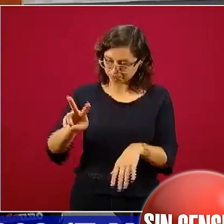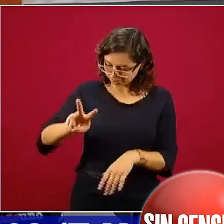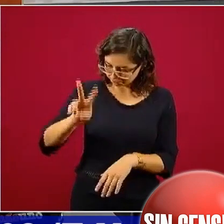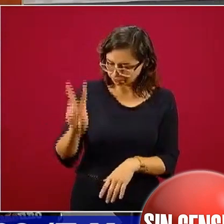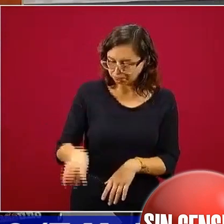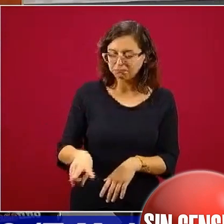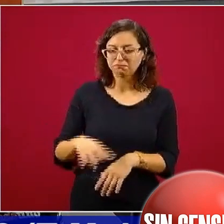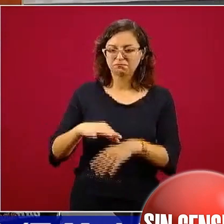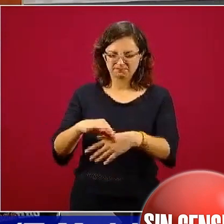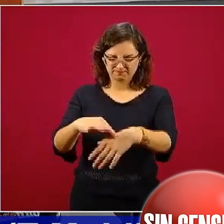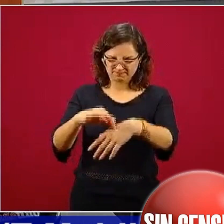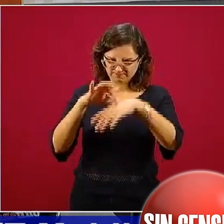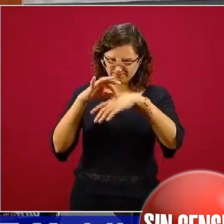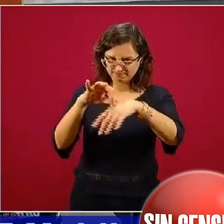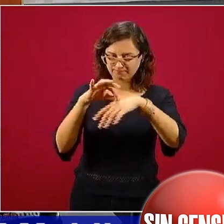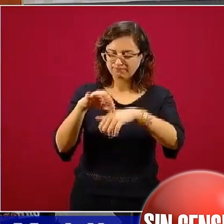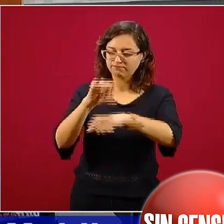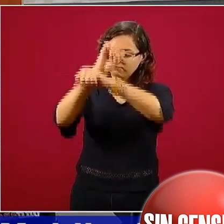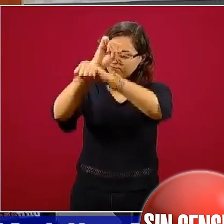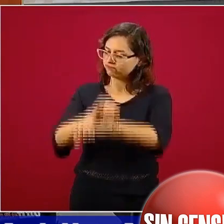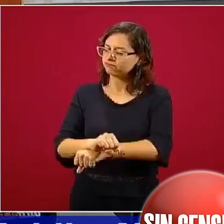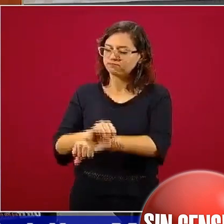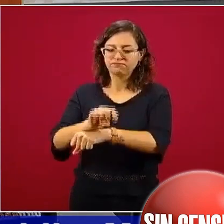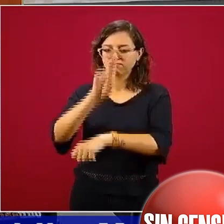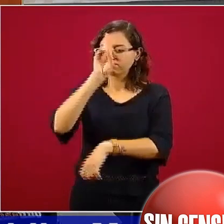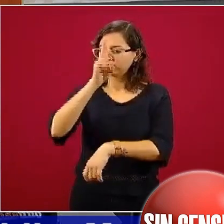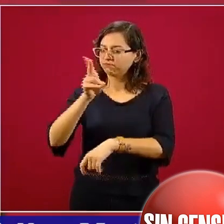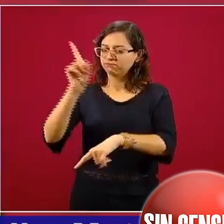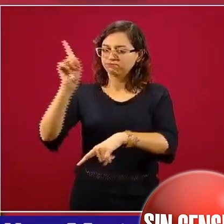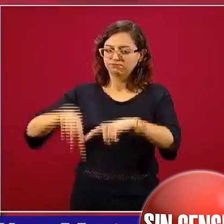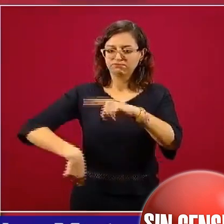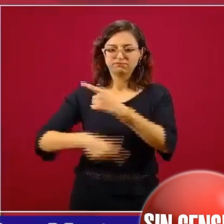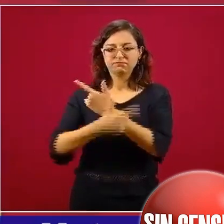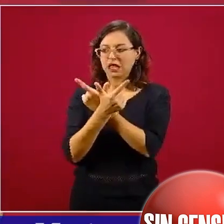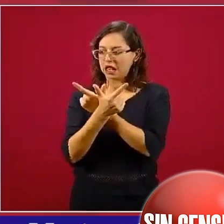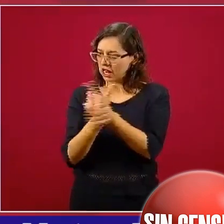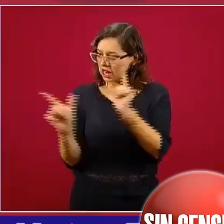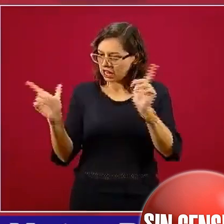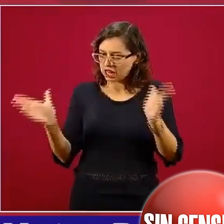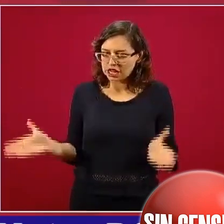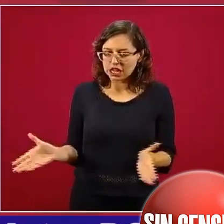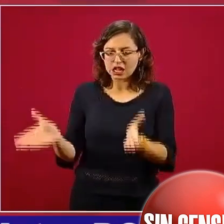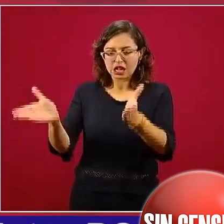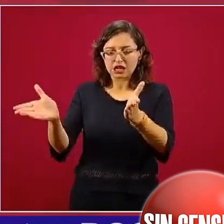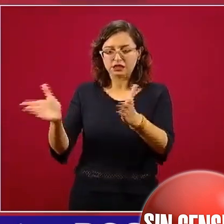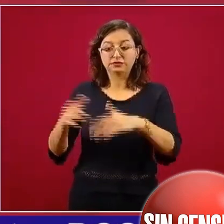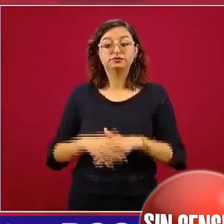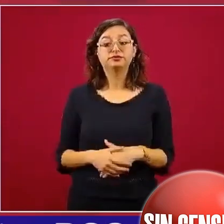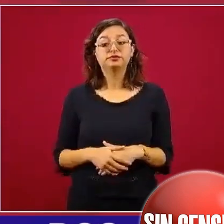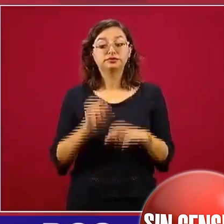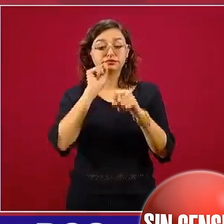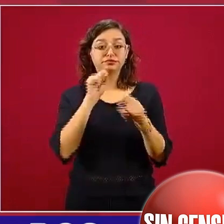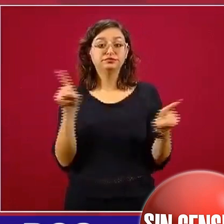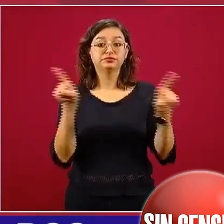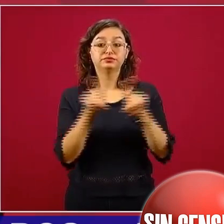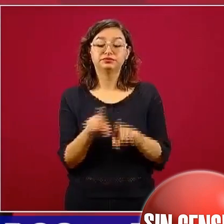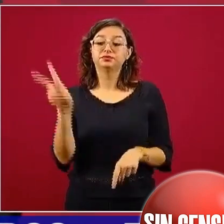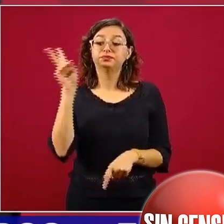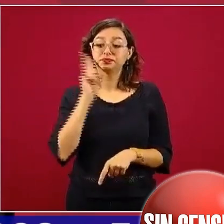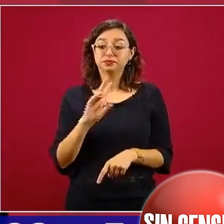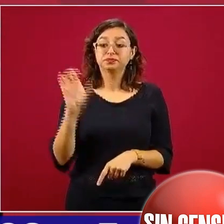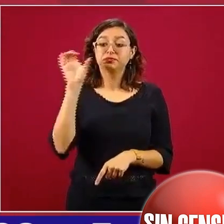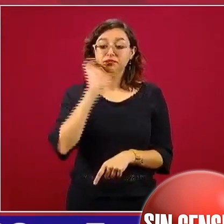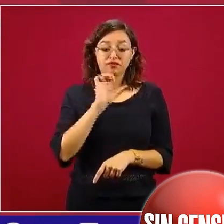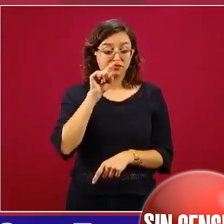abolición, la real abolición de la esclavitud. Y se debe a don Venustiano